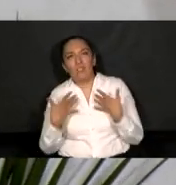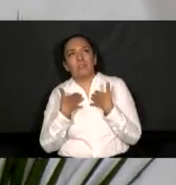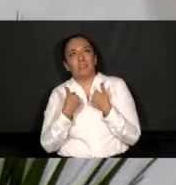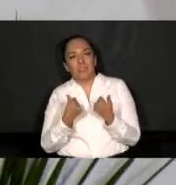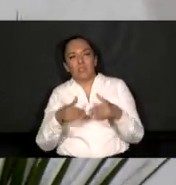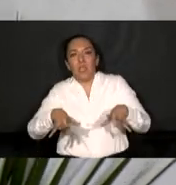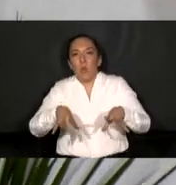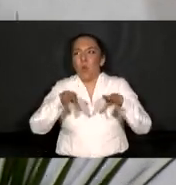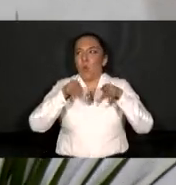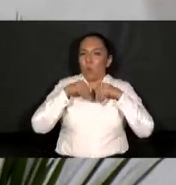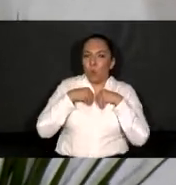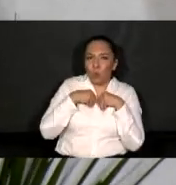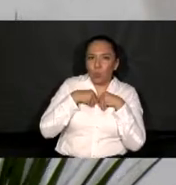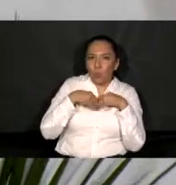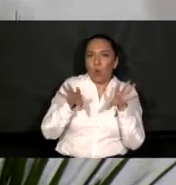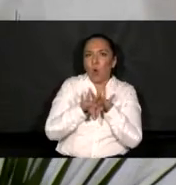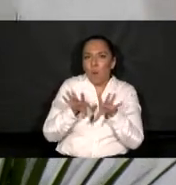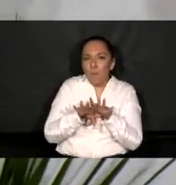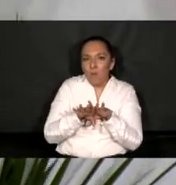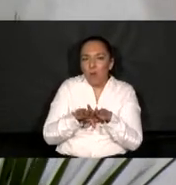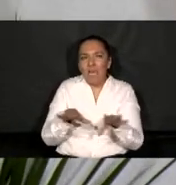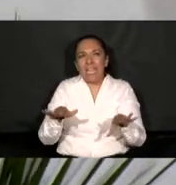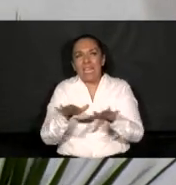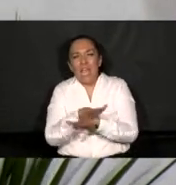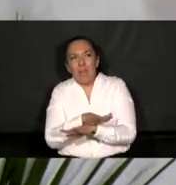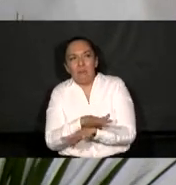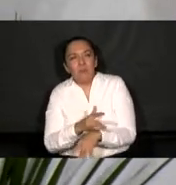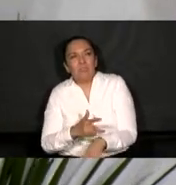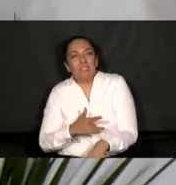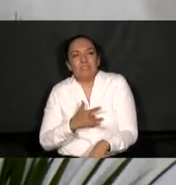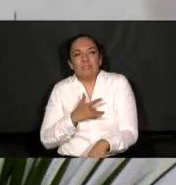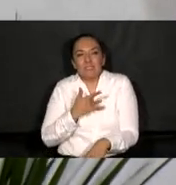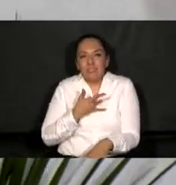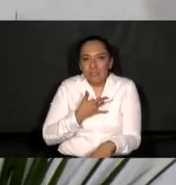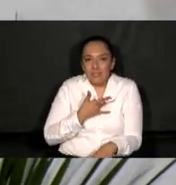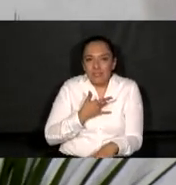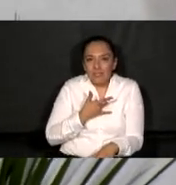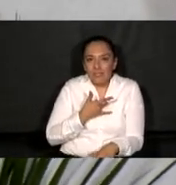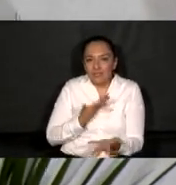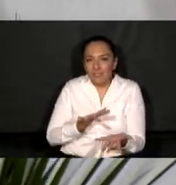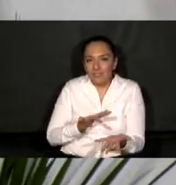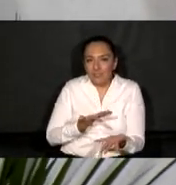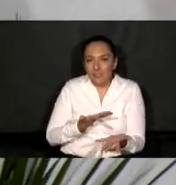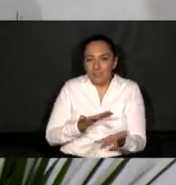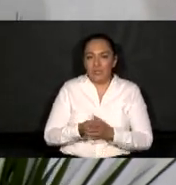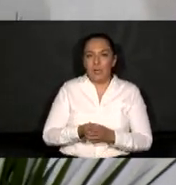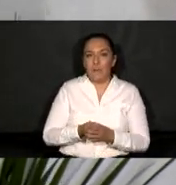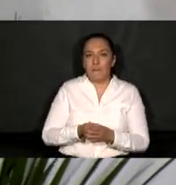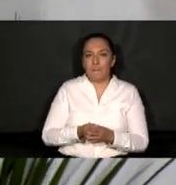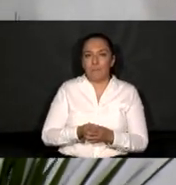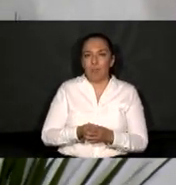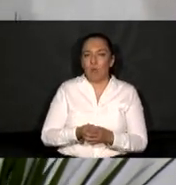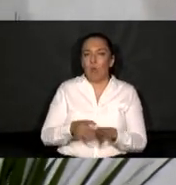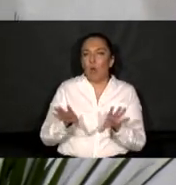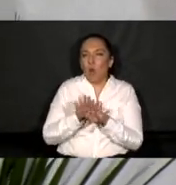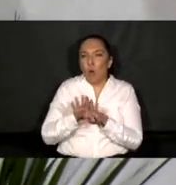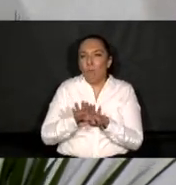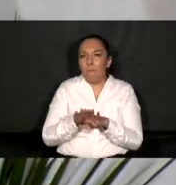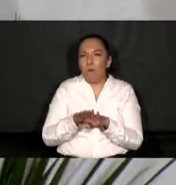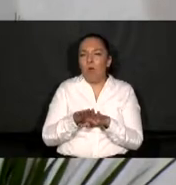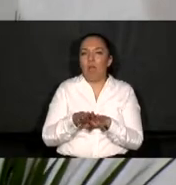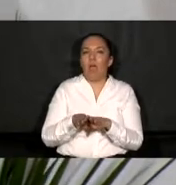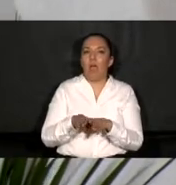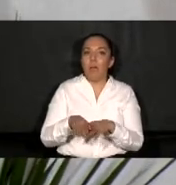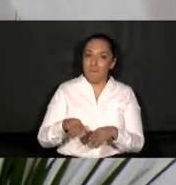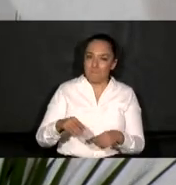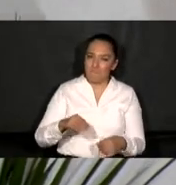estado, dejaron en nosotros un sentir en el corazón, un sentir vibrante de que aún